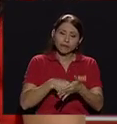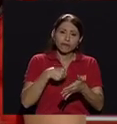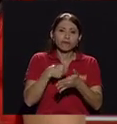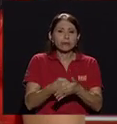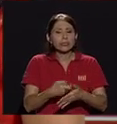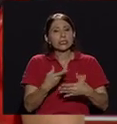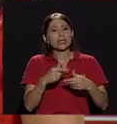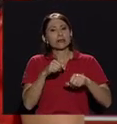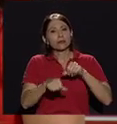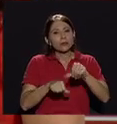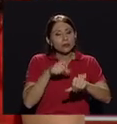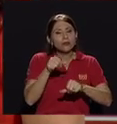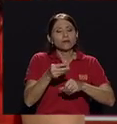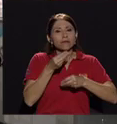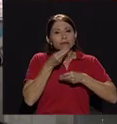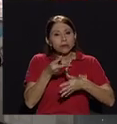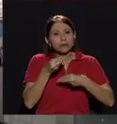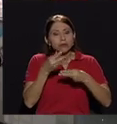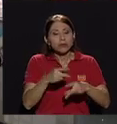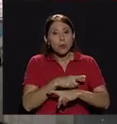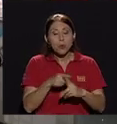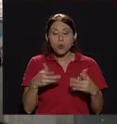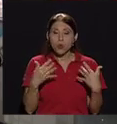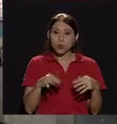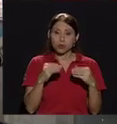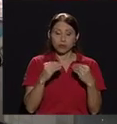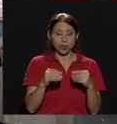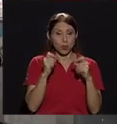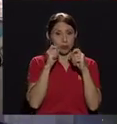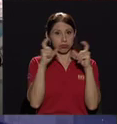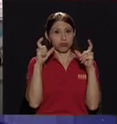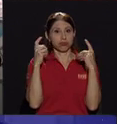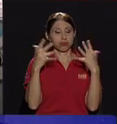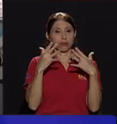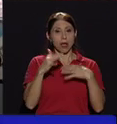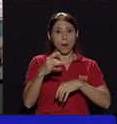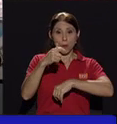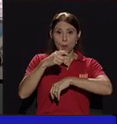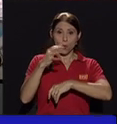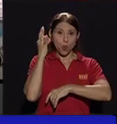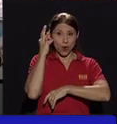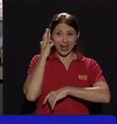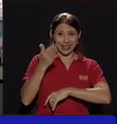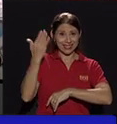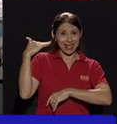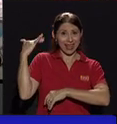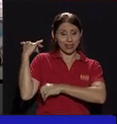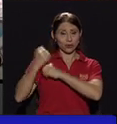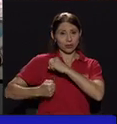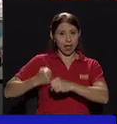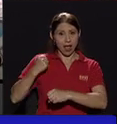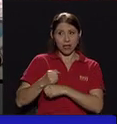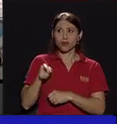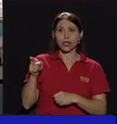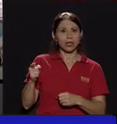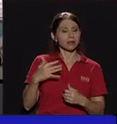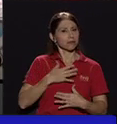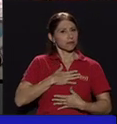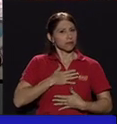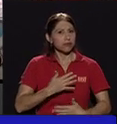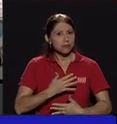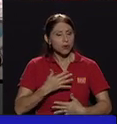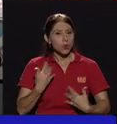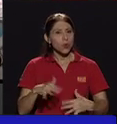decir, ¿verdad? Y bueno, admirable las mujeres de ese tiempo, ¿verdad? Que se atreven